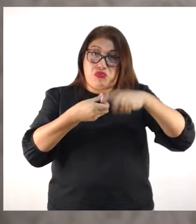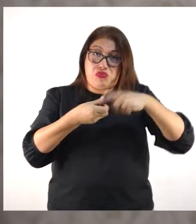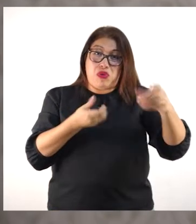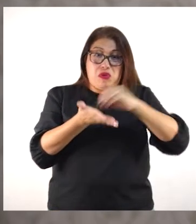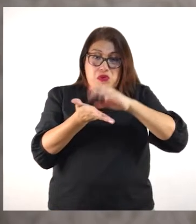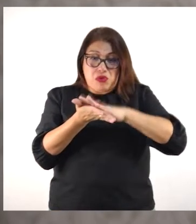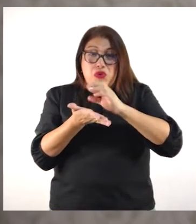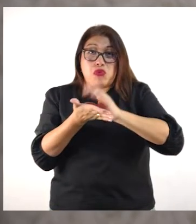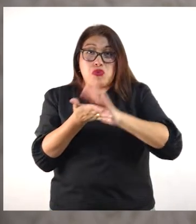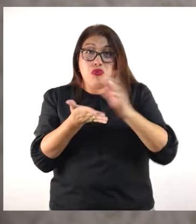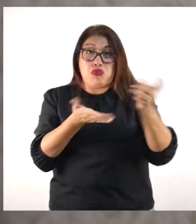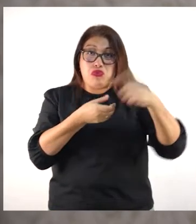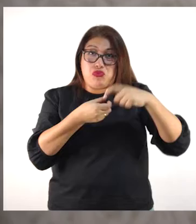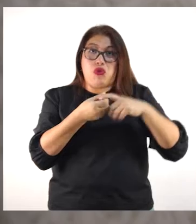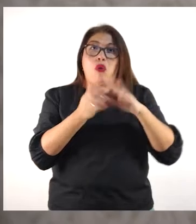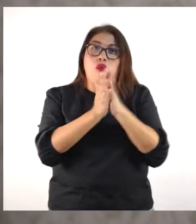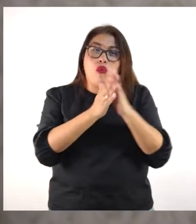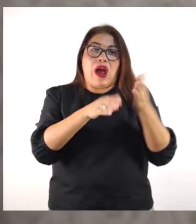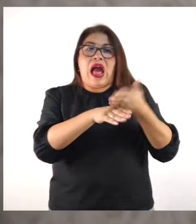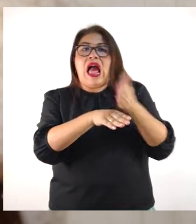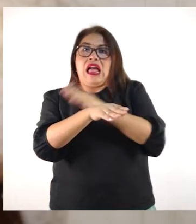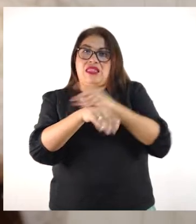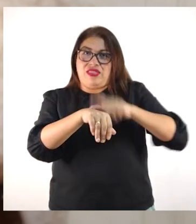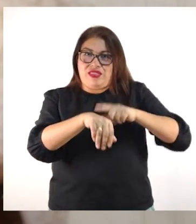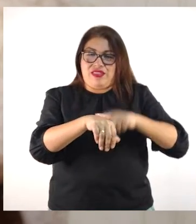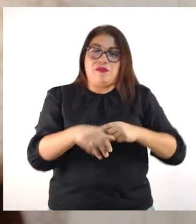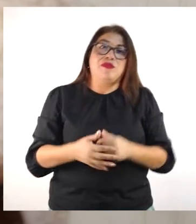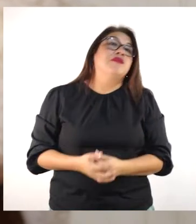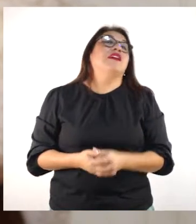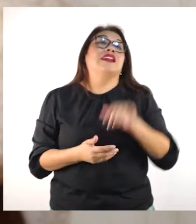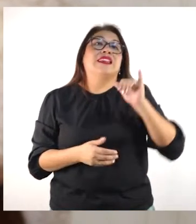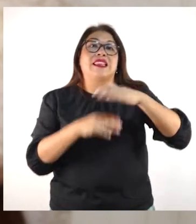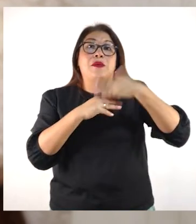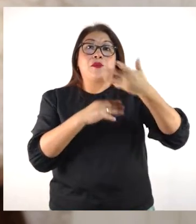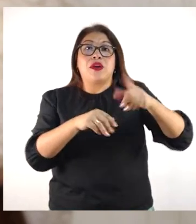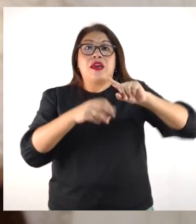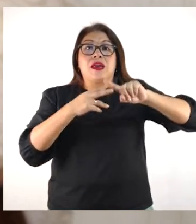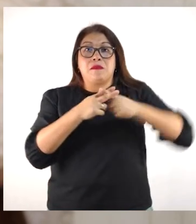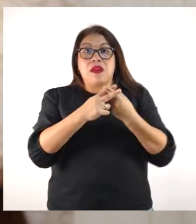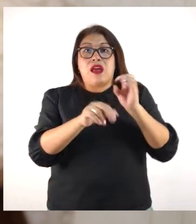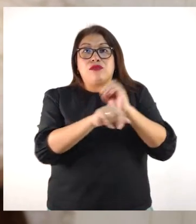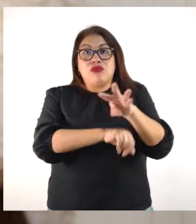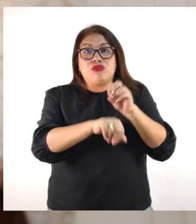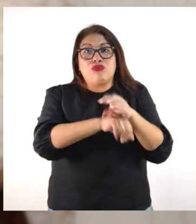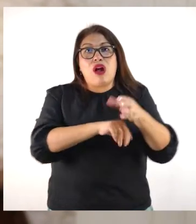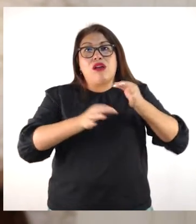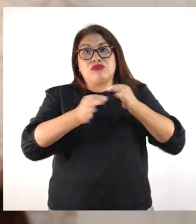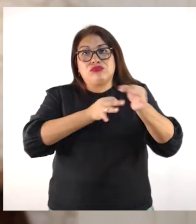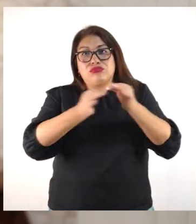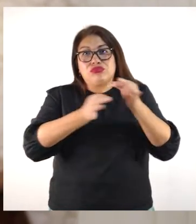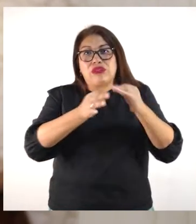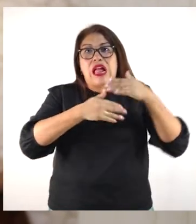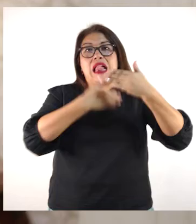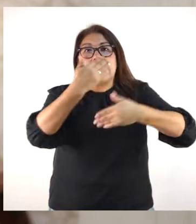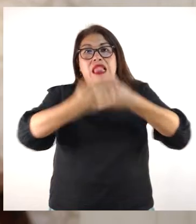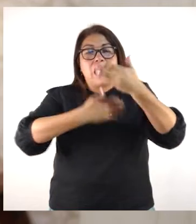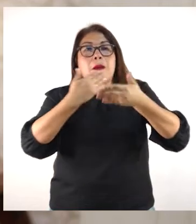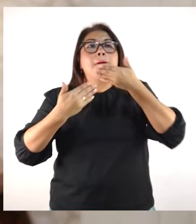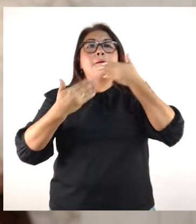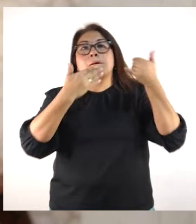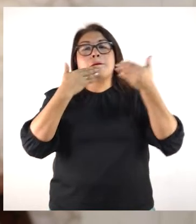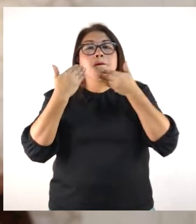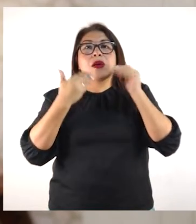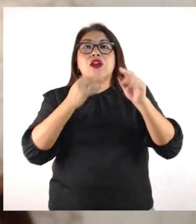y háganlo oportunamente, por favor. Claro, y de ahí comenzarán las capacitaciones y luego con el plan de mejora del